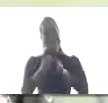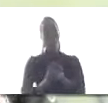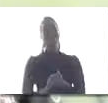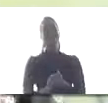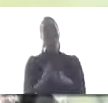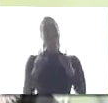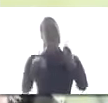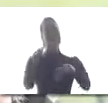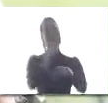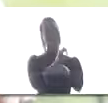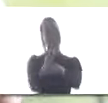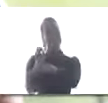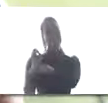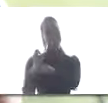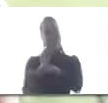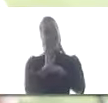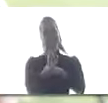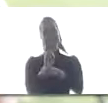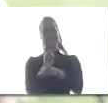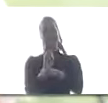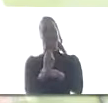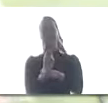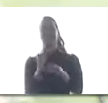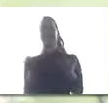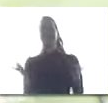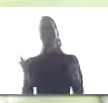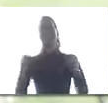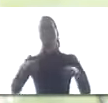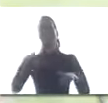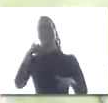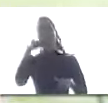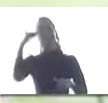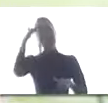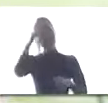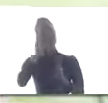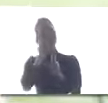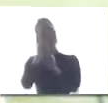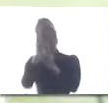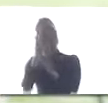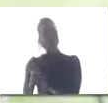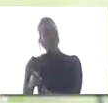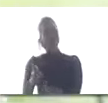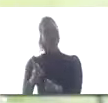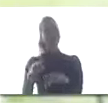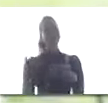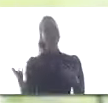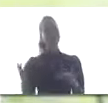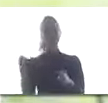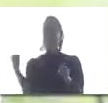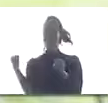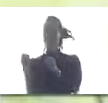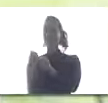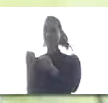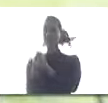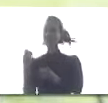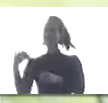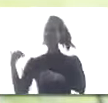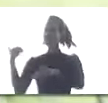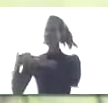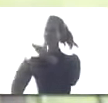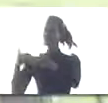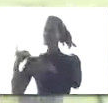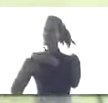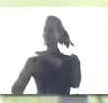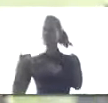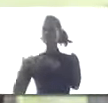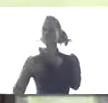asociaciones que Medellín reconoce hoy por nuestro trabajo y por nuestra